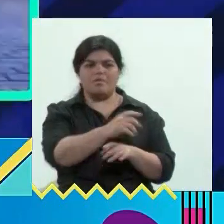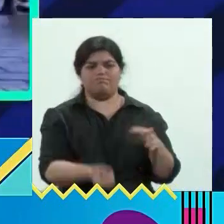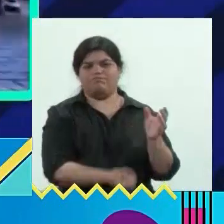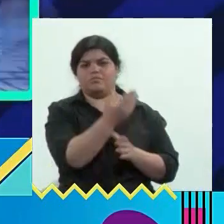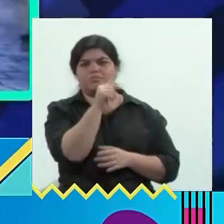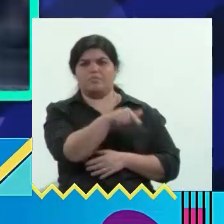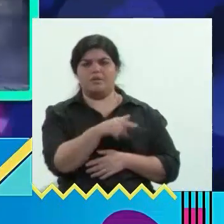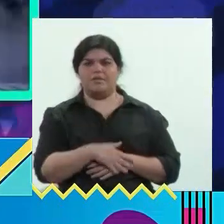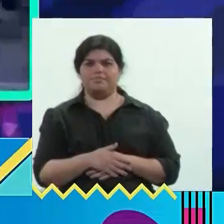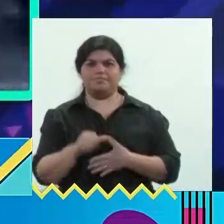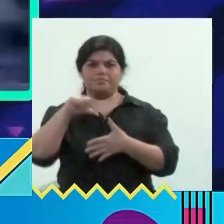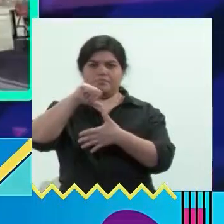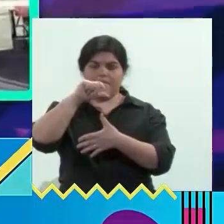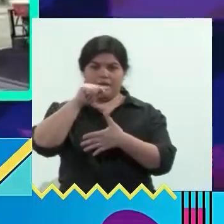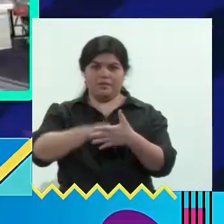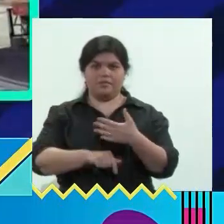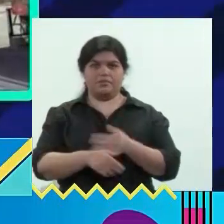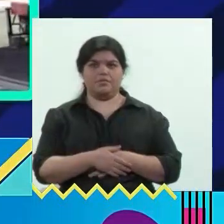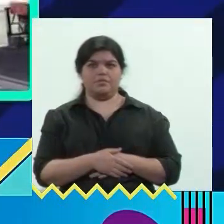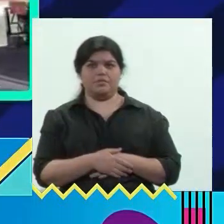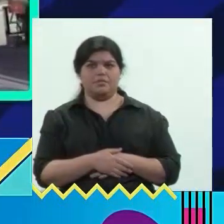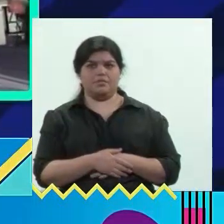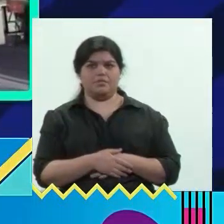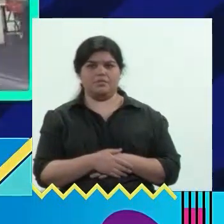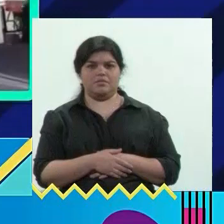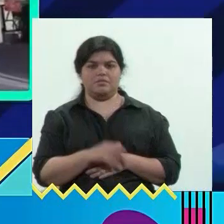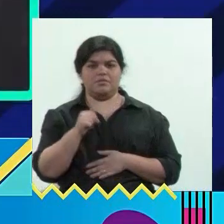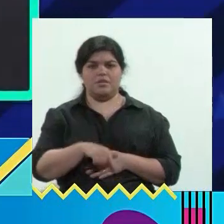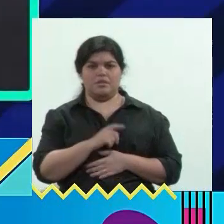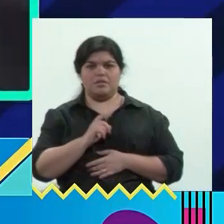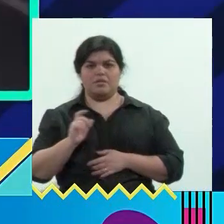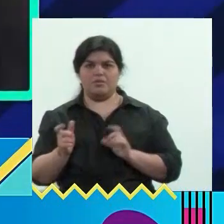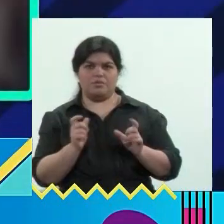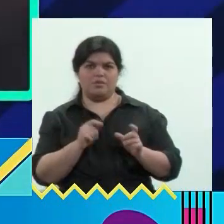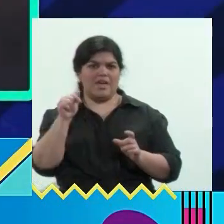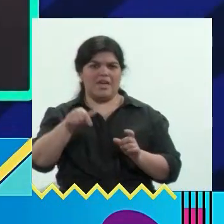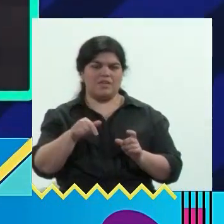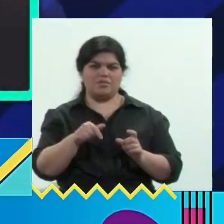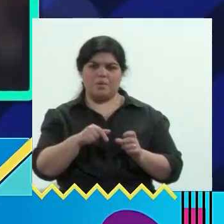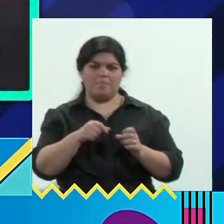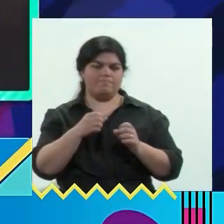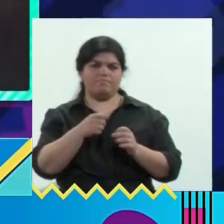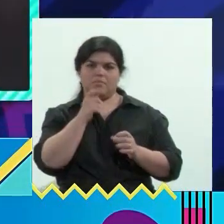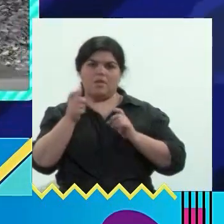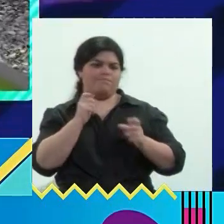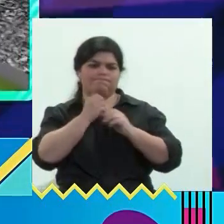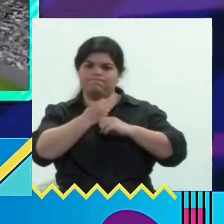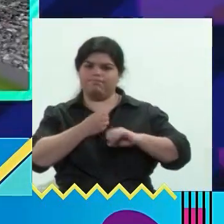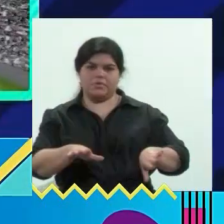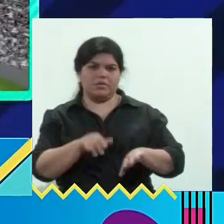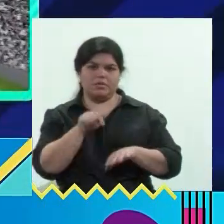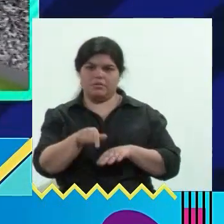se habla de urbs y civitas. Eso se perdió. Acá tenemos que